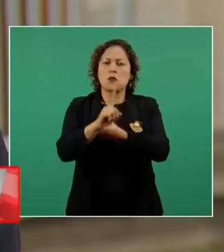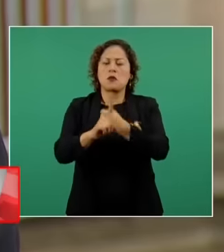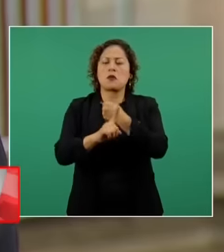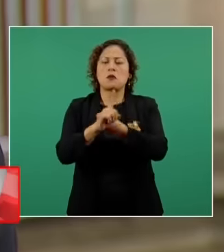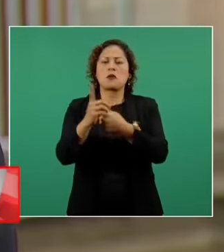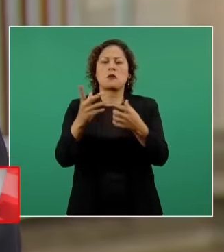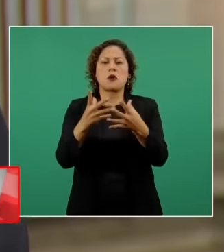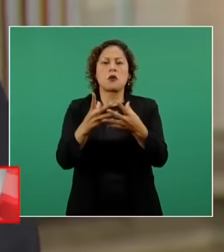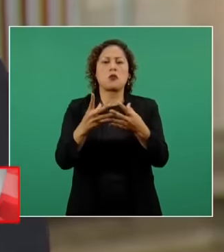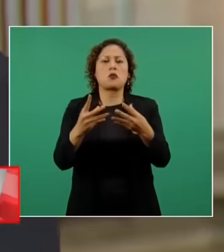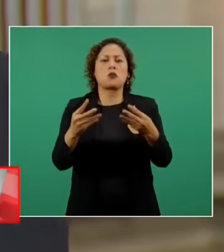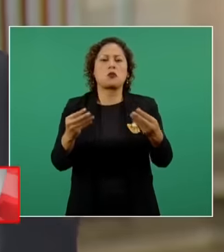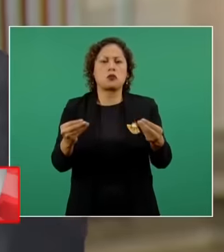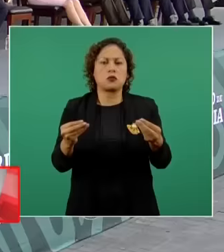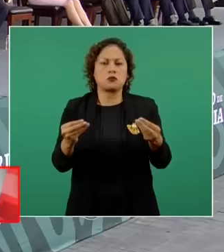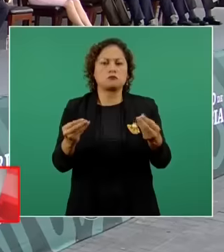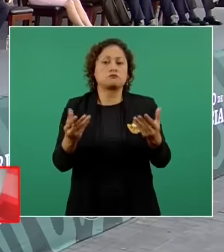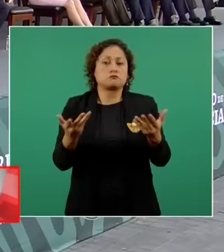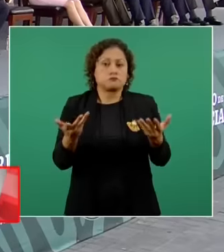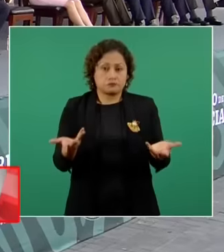la comunidad